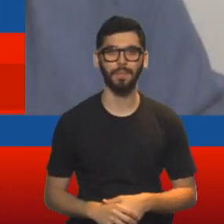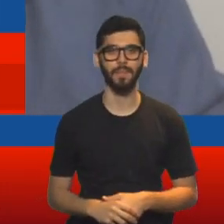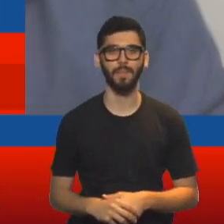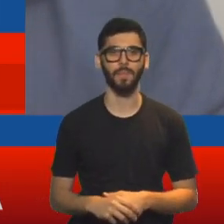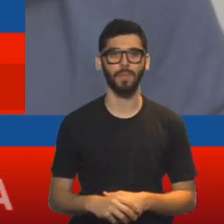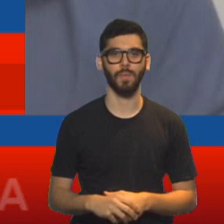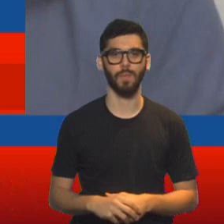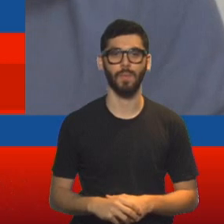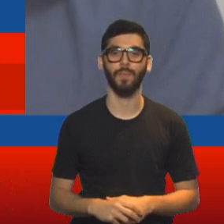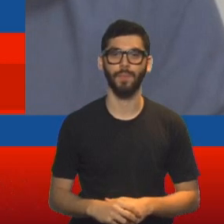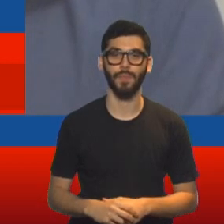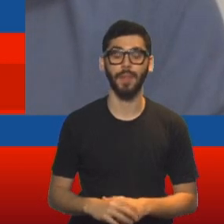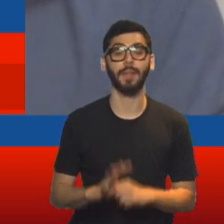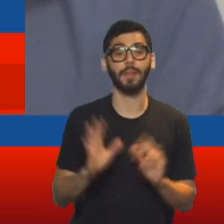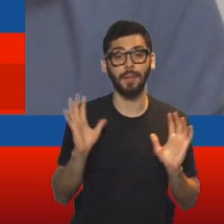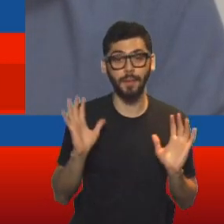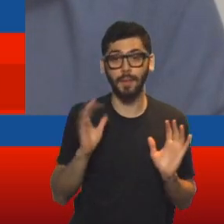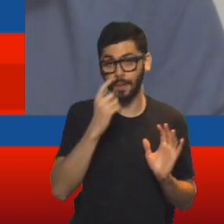Cumplí nuestras expectativas.